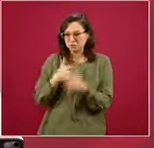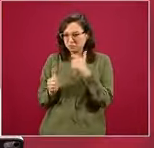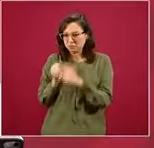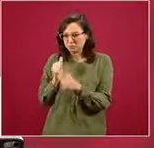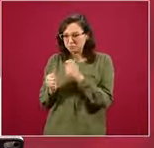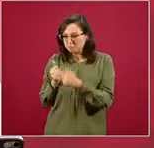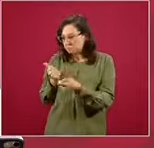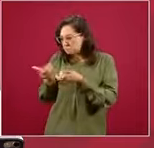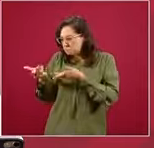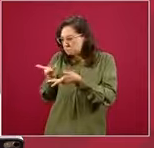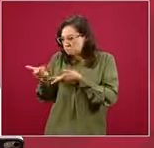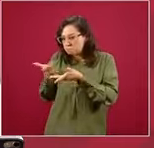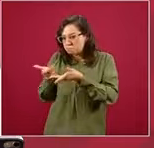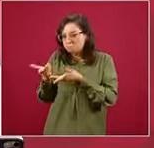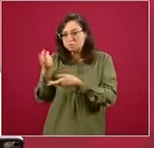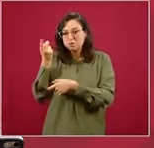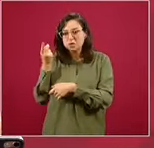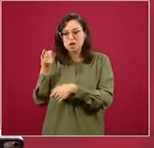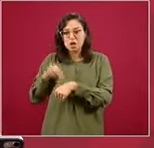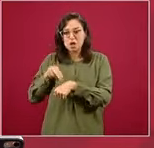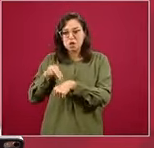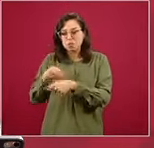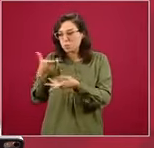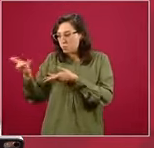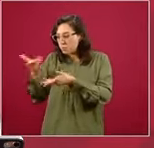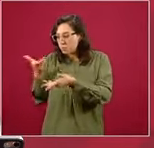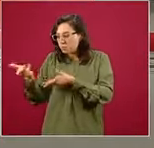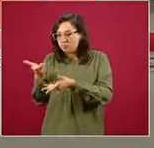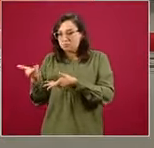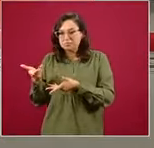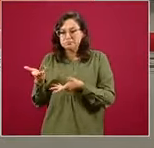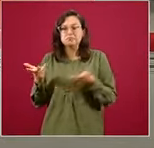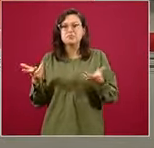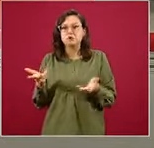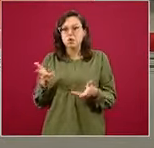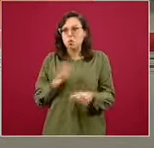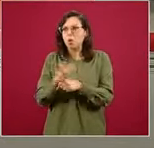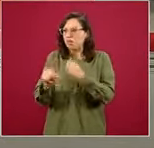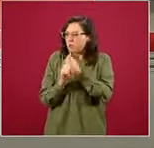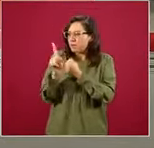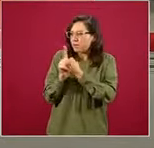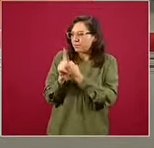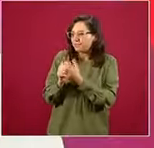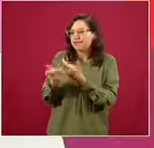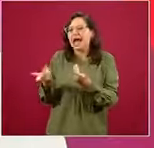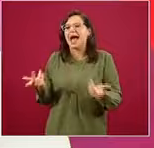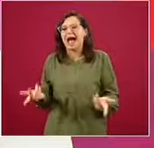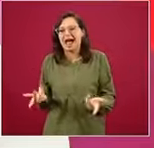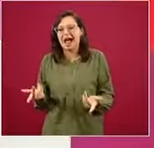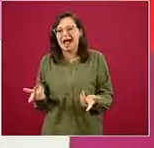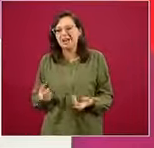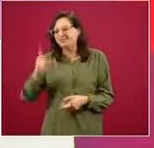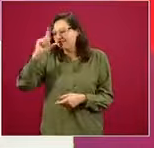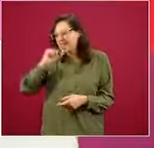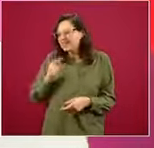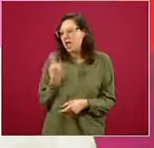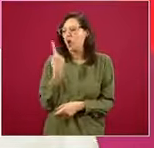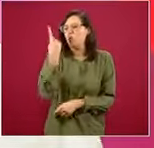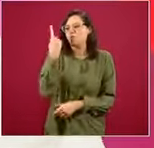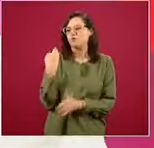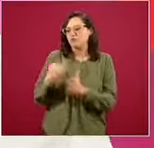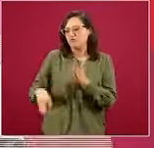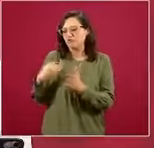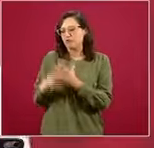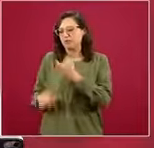señor gobernador, con la doctora Roldán, misterio aclarado. Pero la prensa le da este carácter